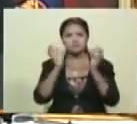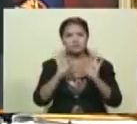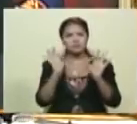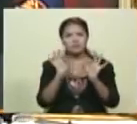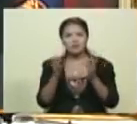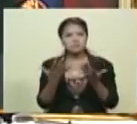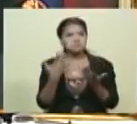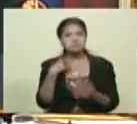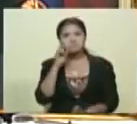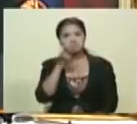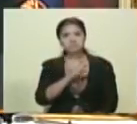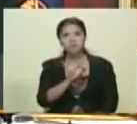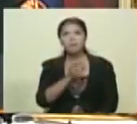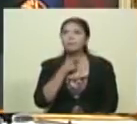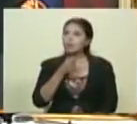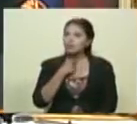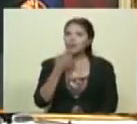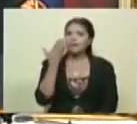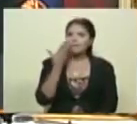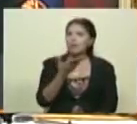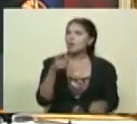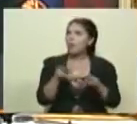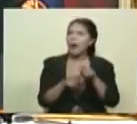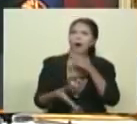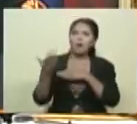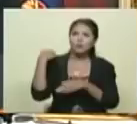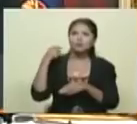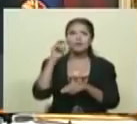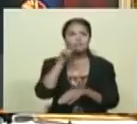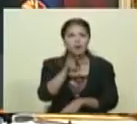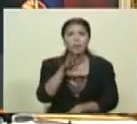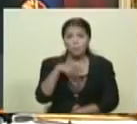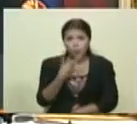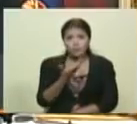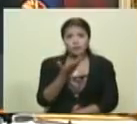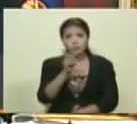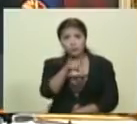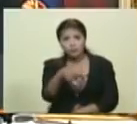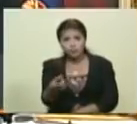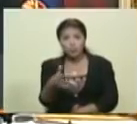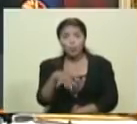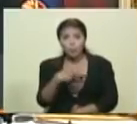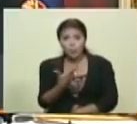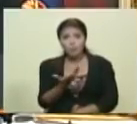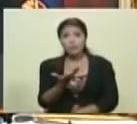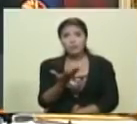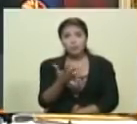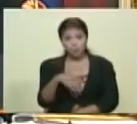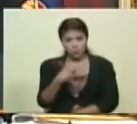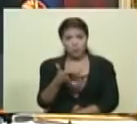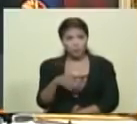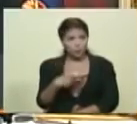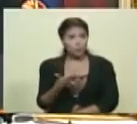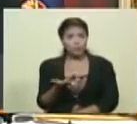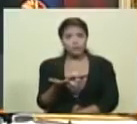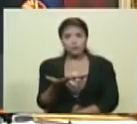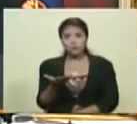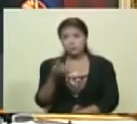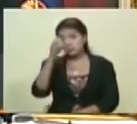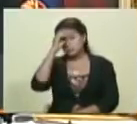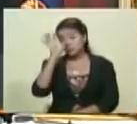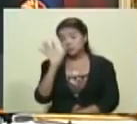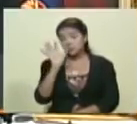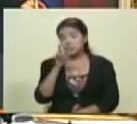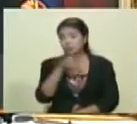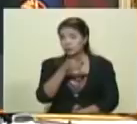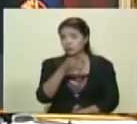No he visto imágenes, me gustaría ver como la otra vez las imágenes, si podemos. Si podemos, podemos. Y no sé si, Ernesto,